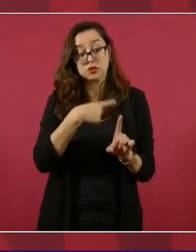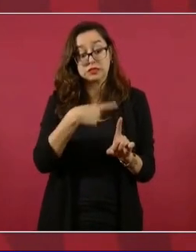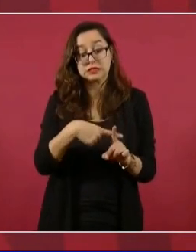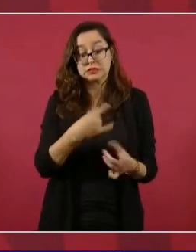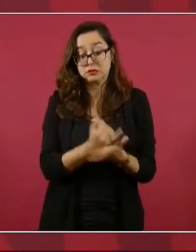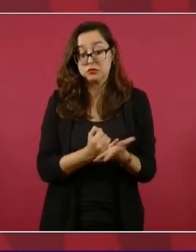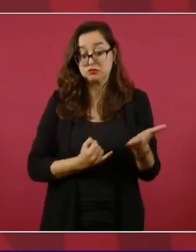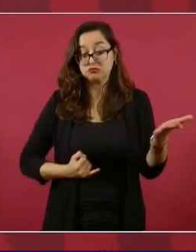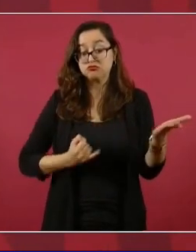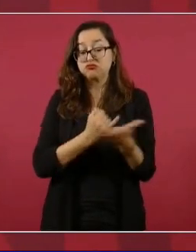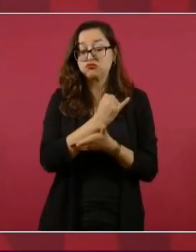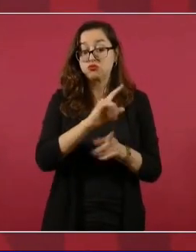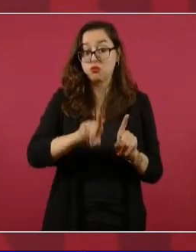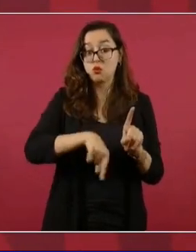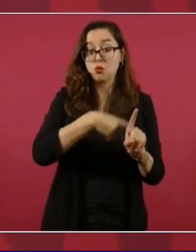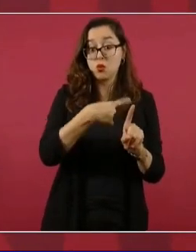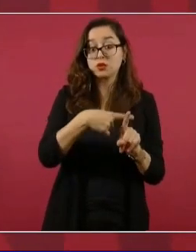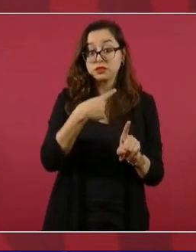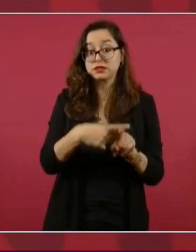hacia